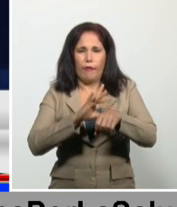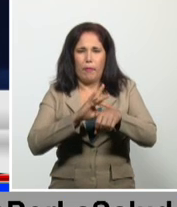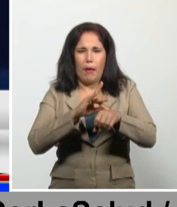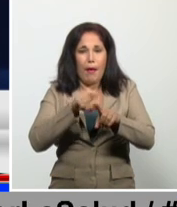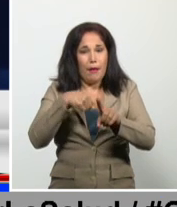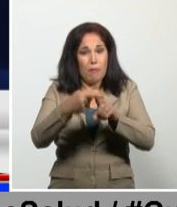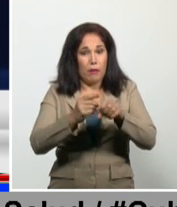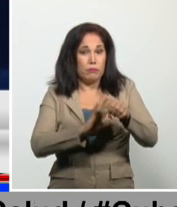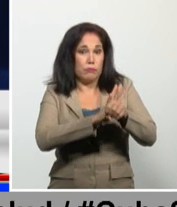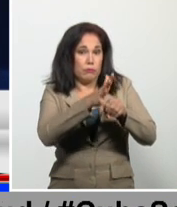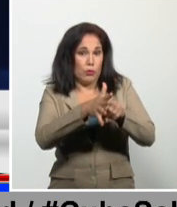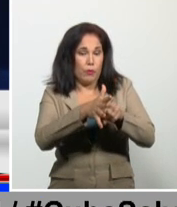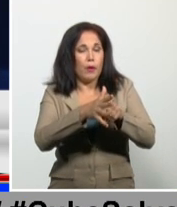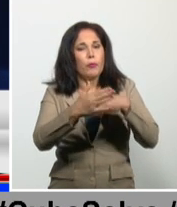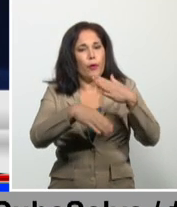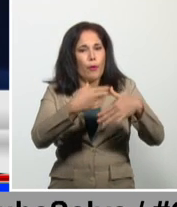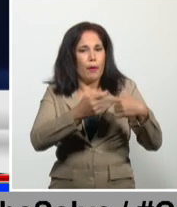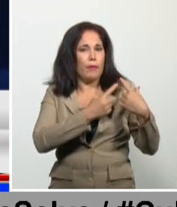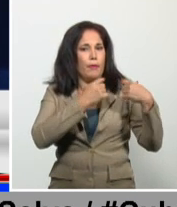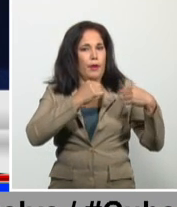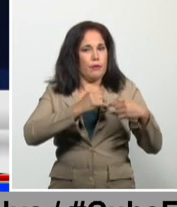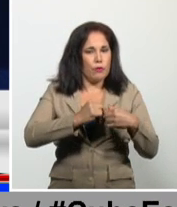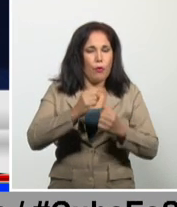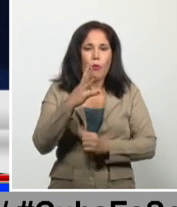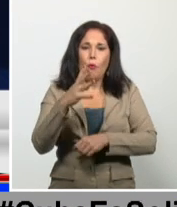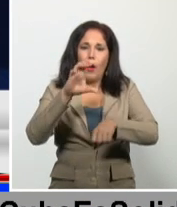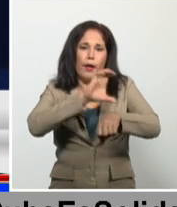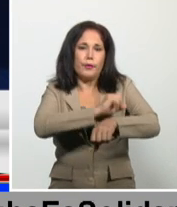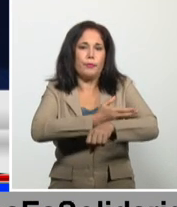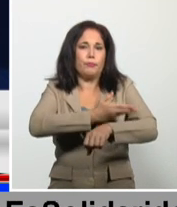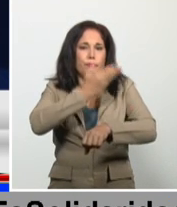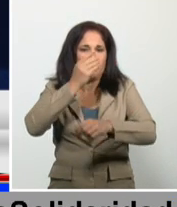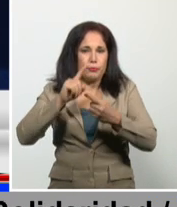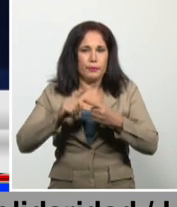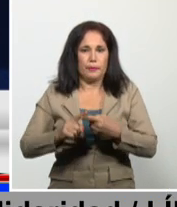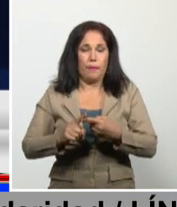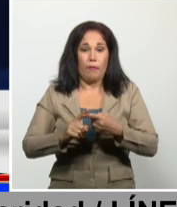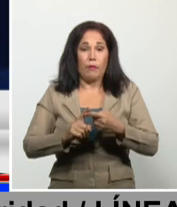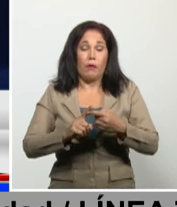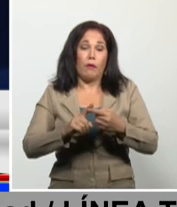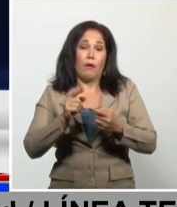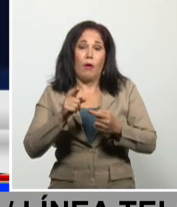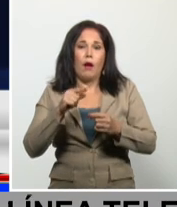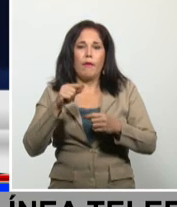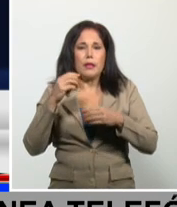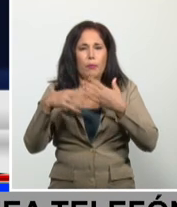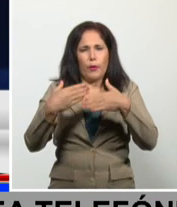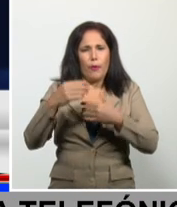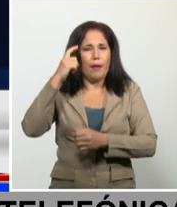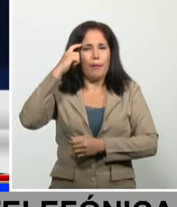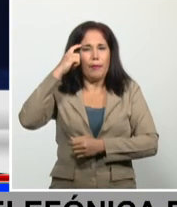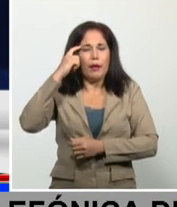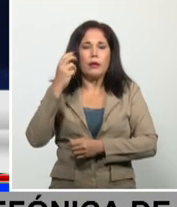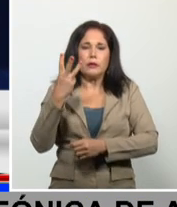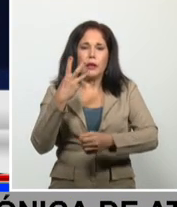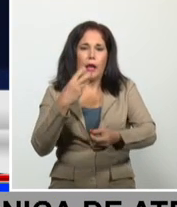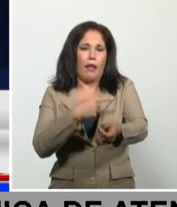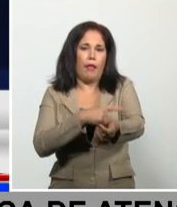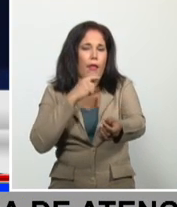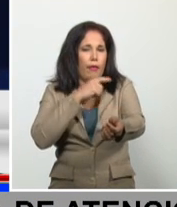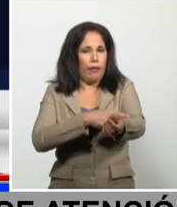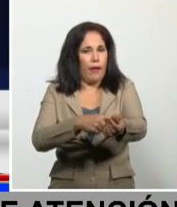en un caso cardiopatía isquémica, en 4 hipertensión arterial, en un caso neuropatía, en 3 diabetes,